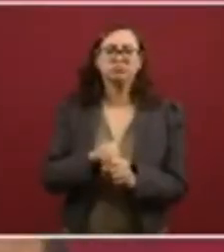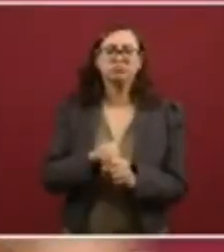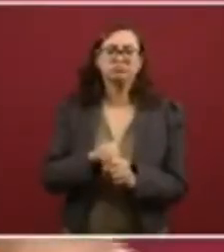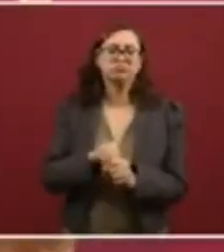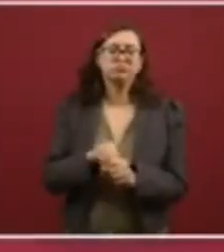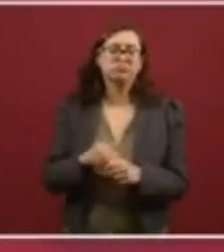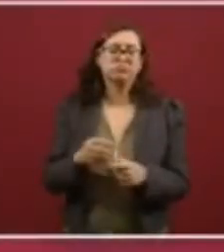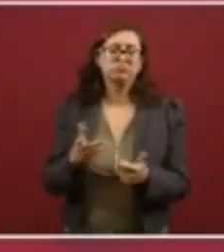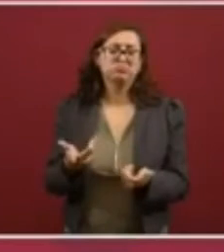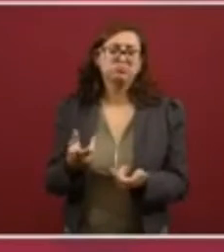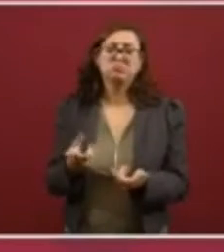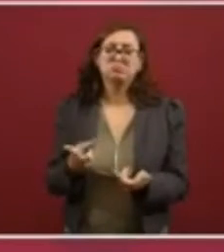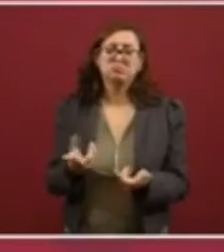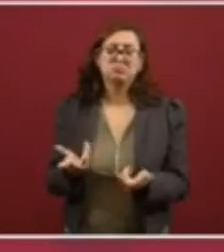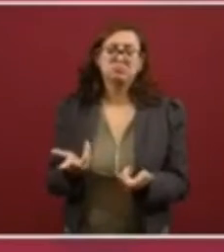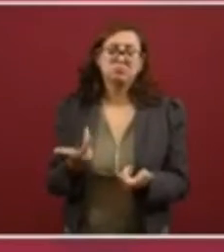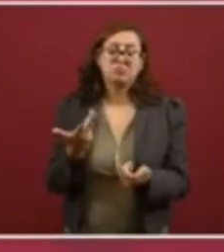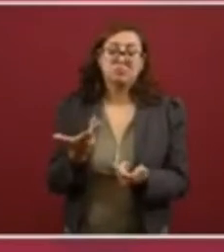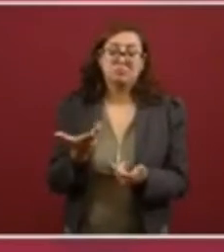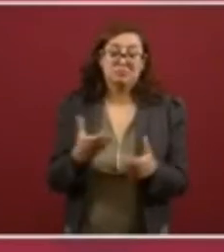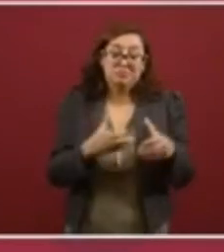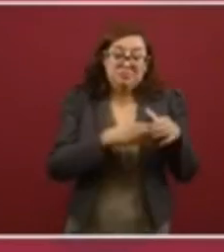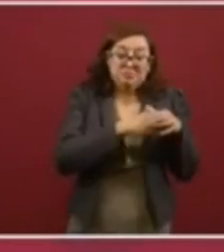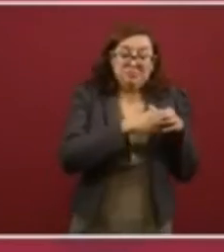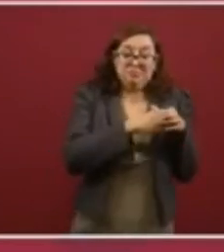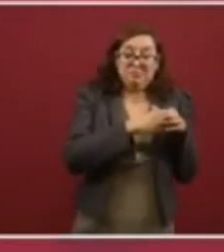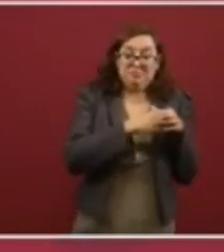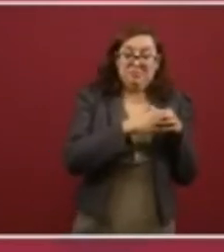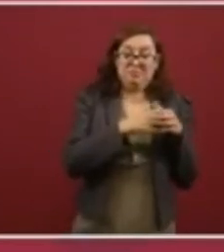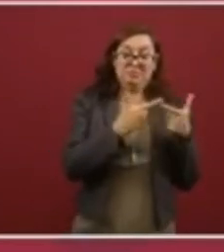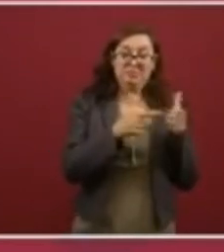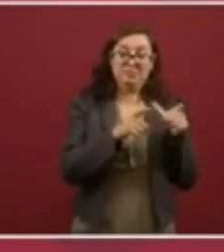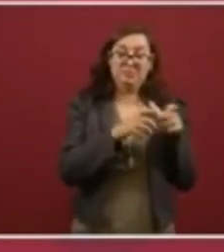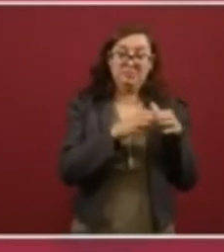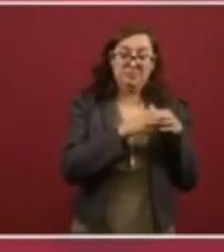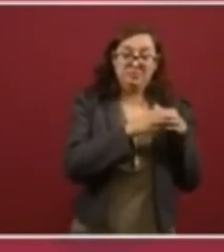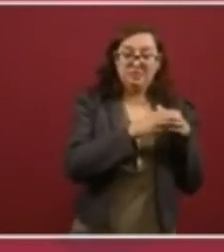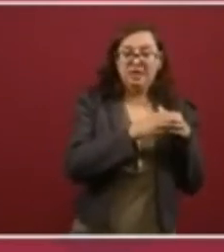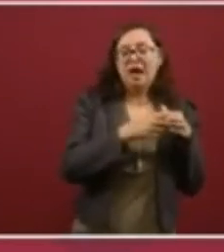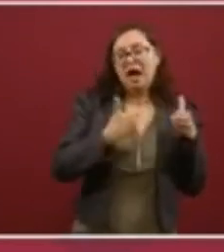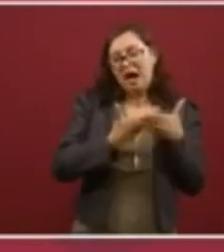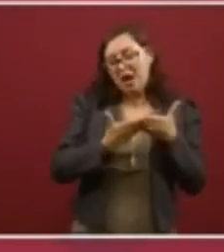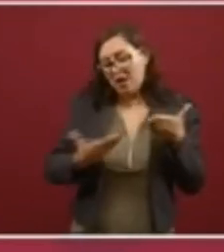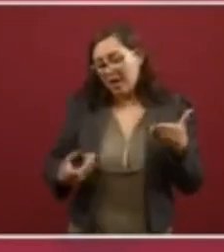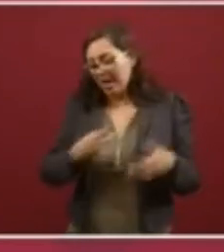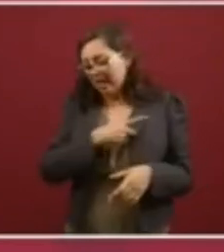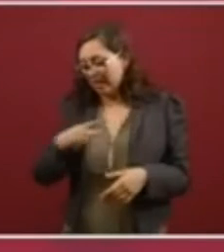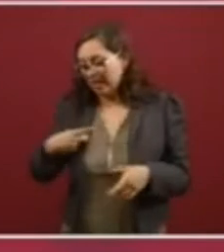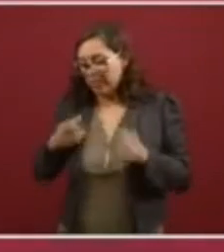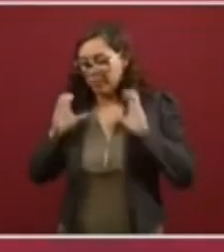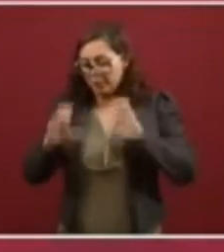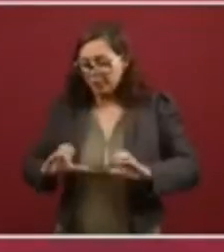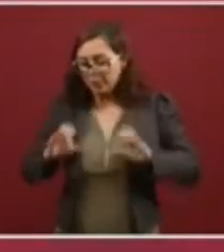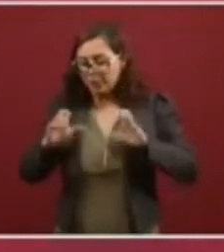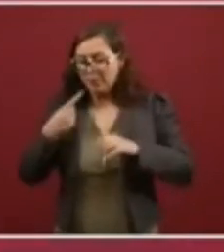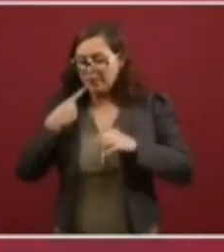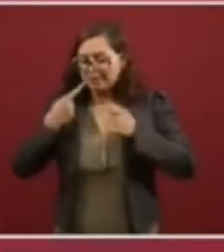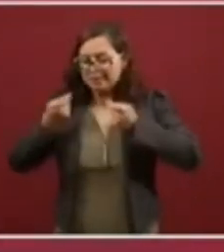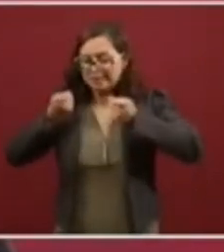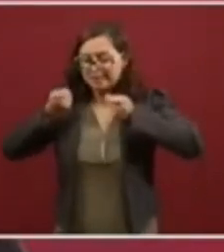un grupo. Ya no puedo hablar como antes, me tengo que